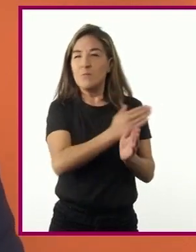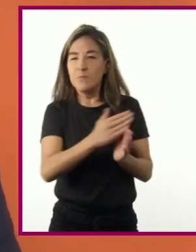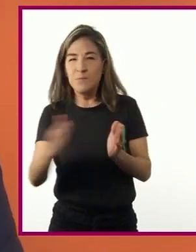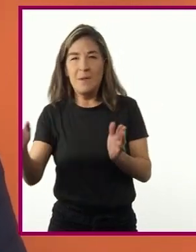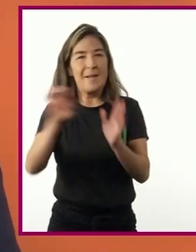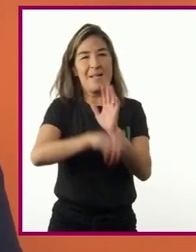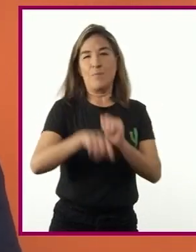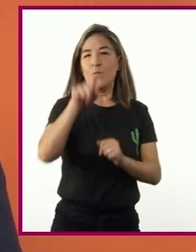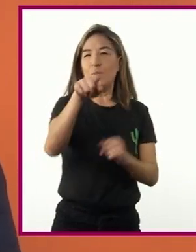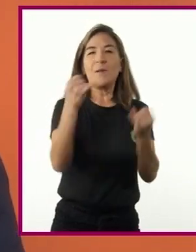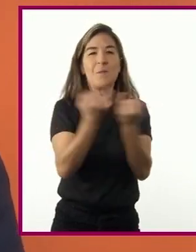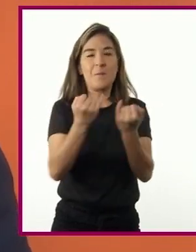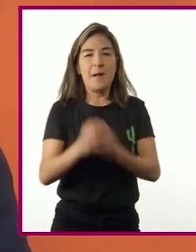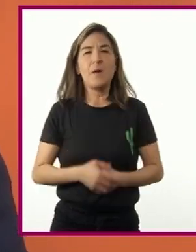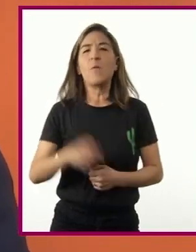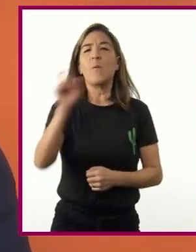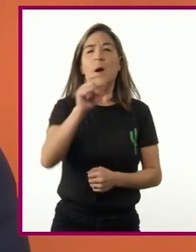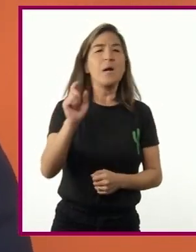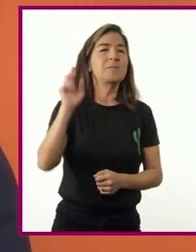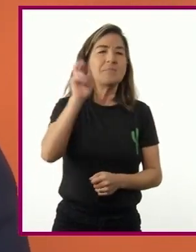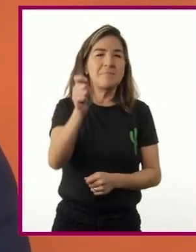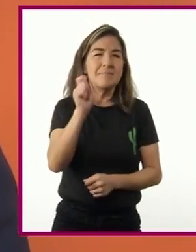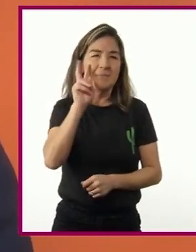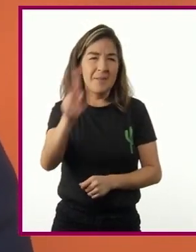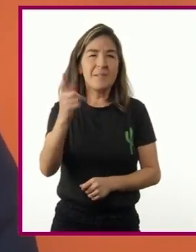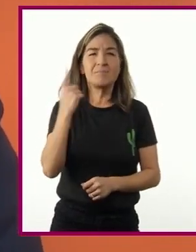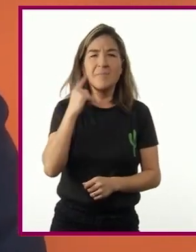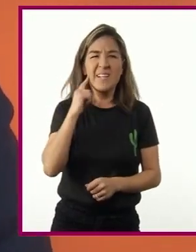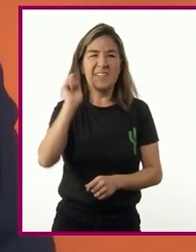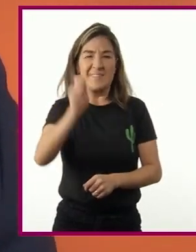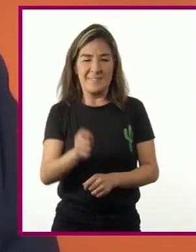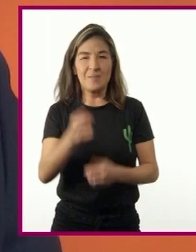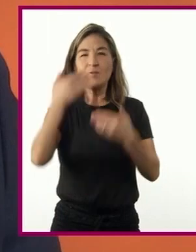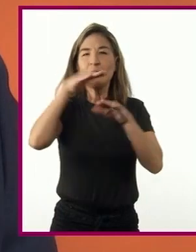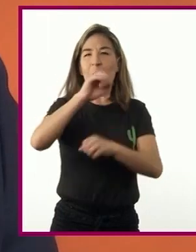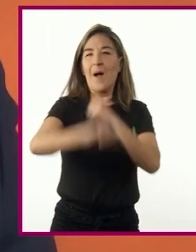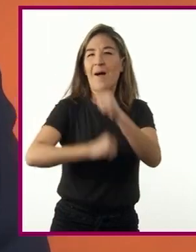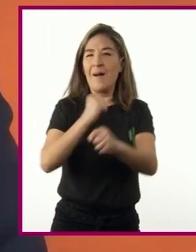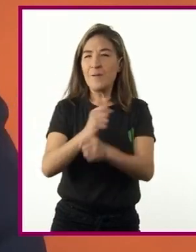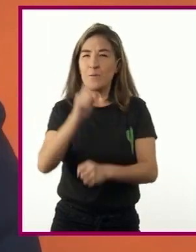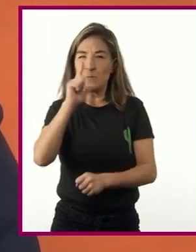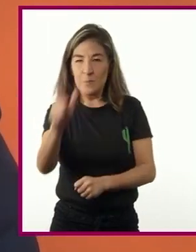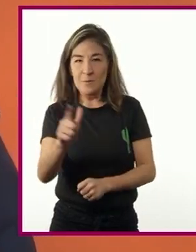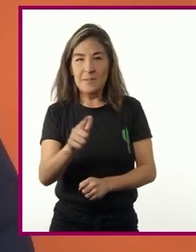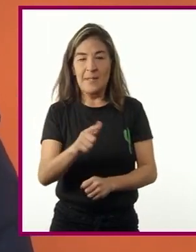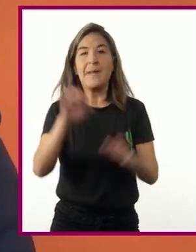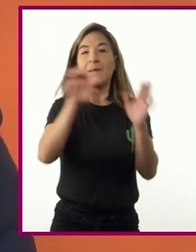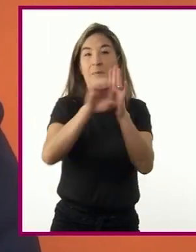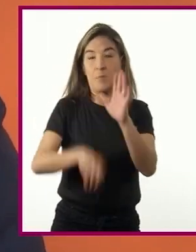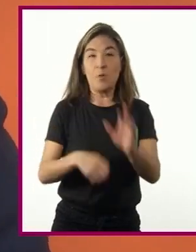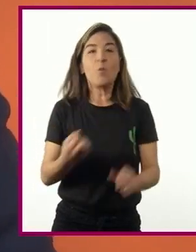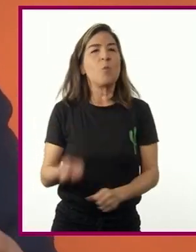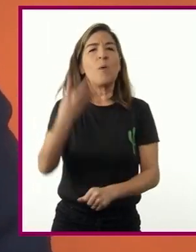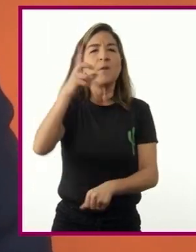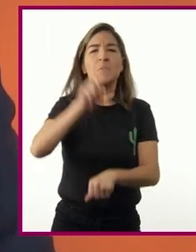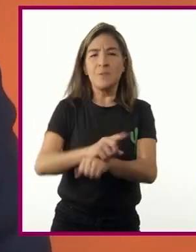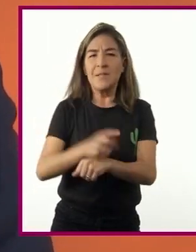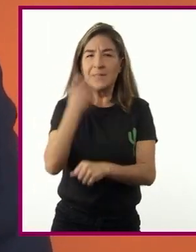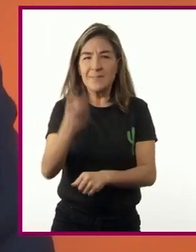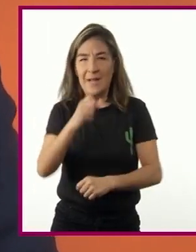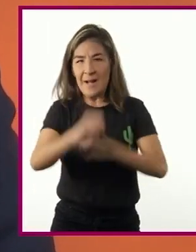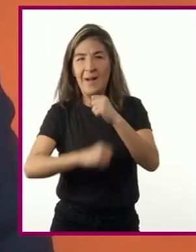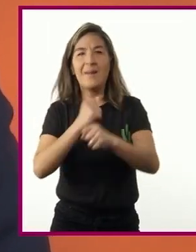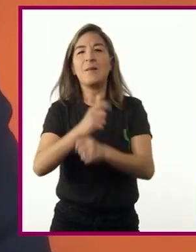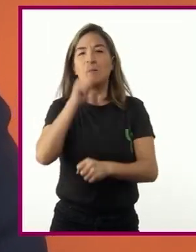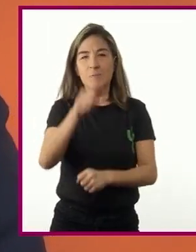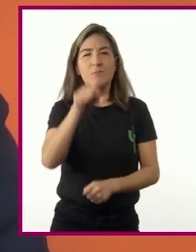momento todos hemos escuchado acerca de los años luz. Para saber cuántos días tiene un año luz, te sorprenderá